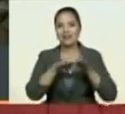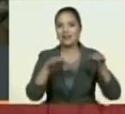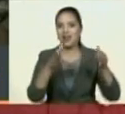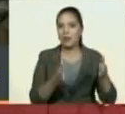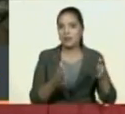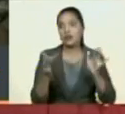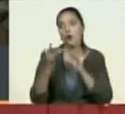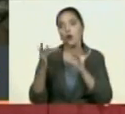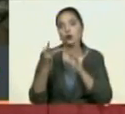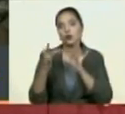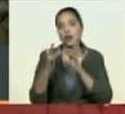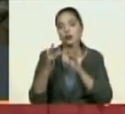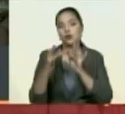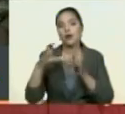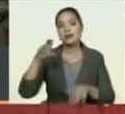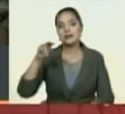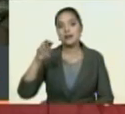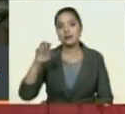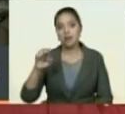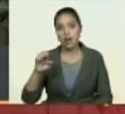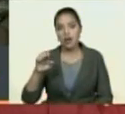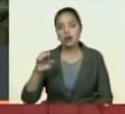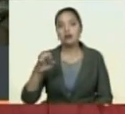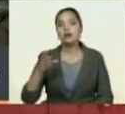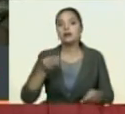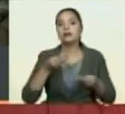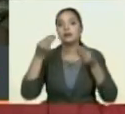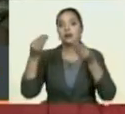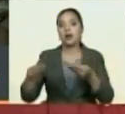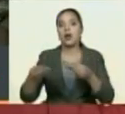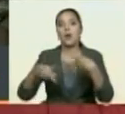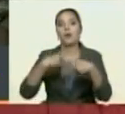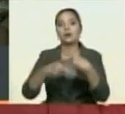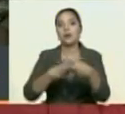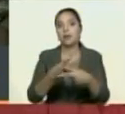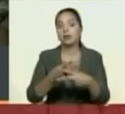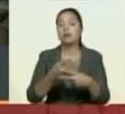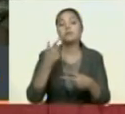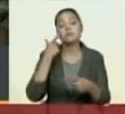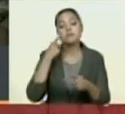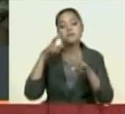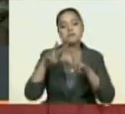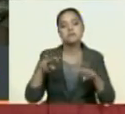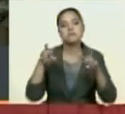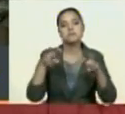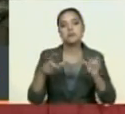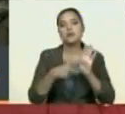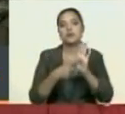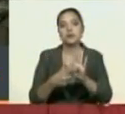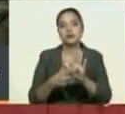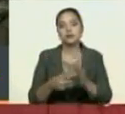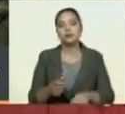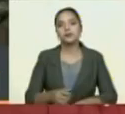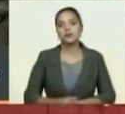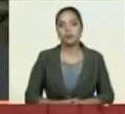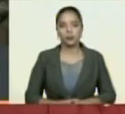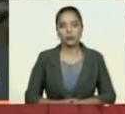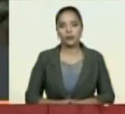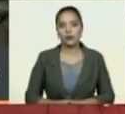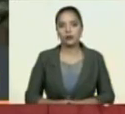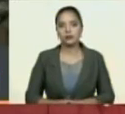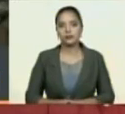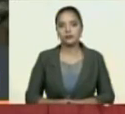coordinación con las autoridades del CNE, y entregarlos al centro de procesamiento para la respectiva presentación en